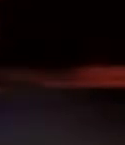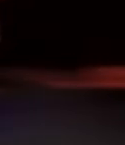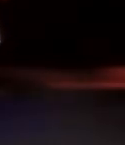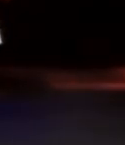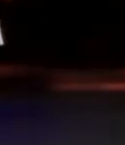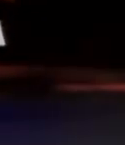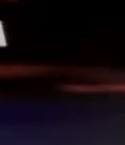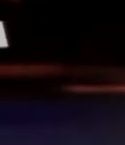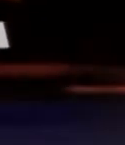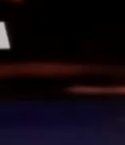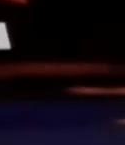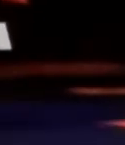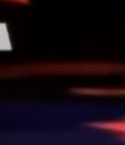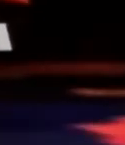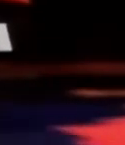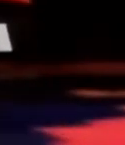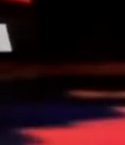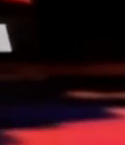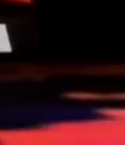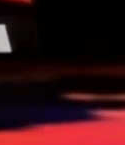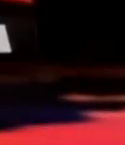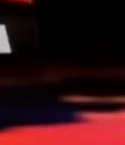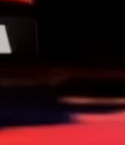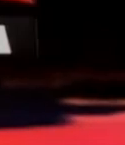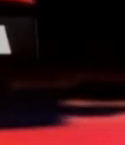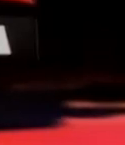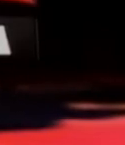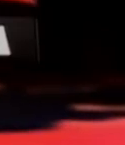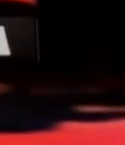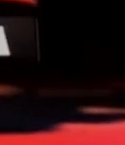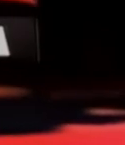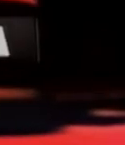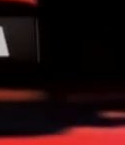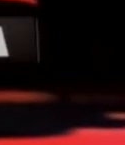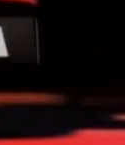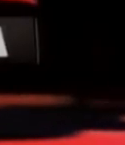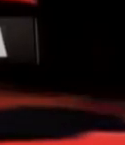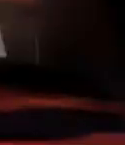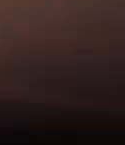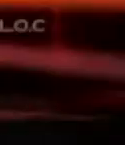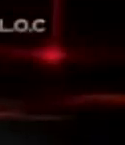Telerama Noticias presenta su segmento Entrevista.